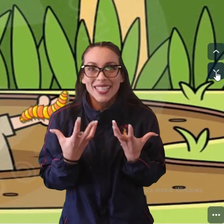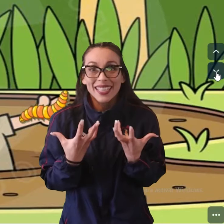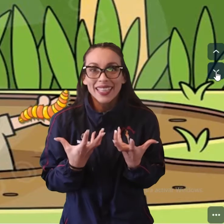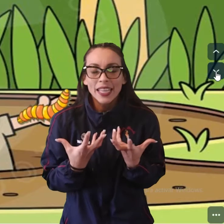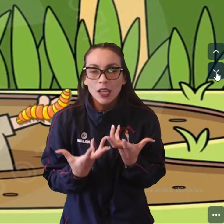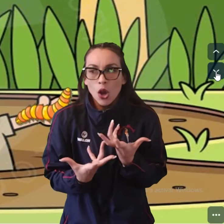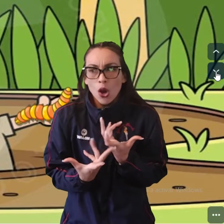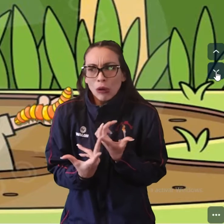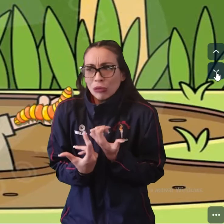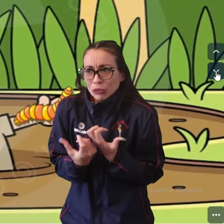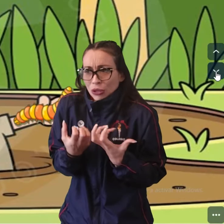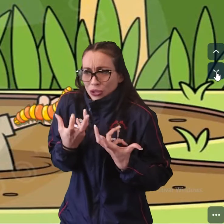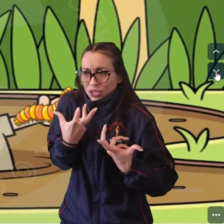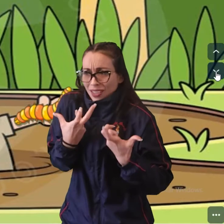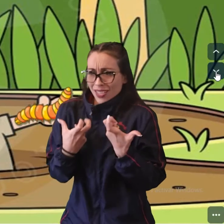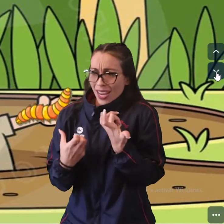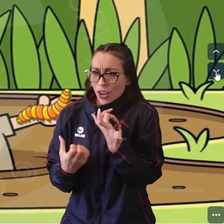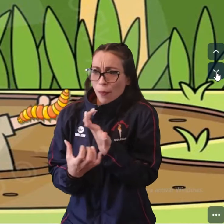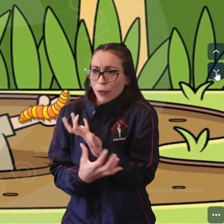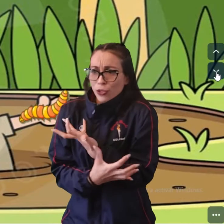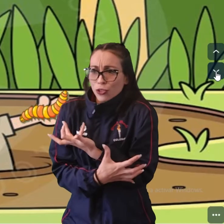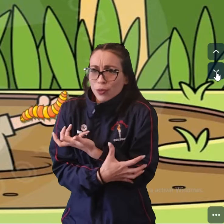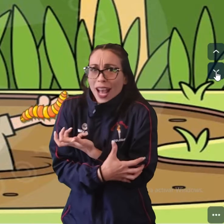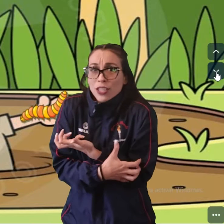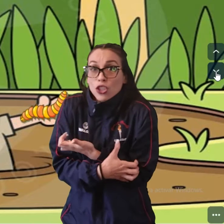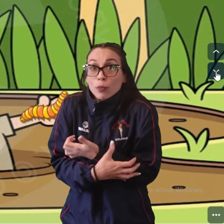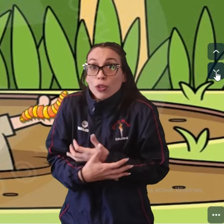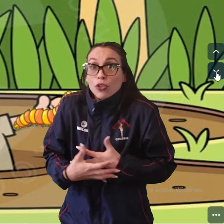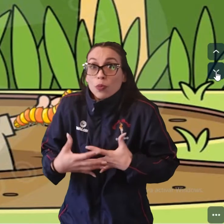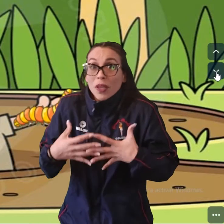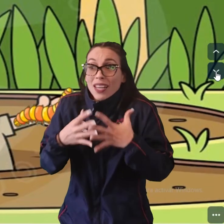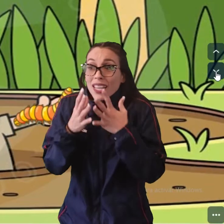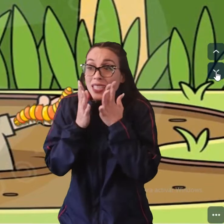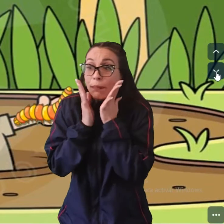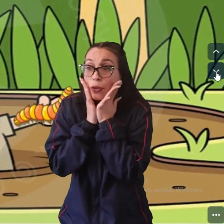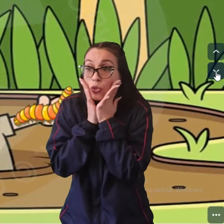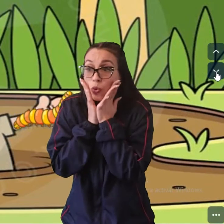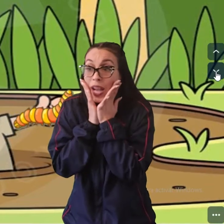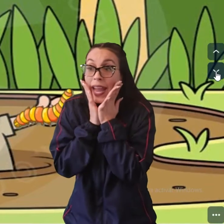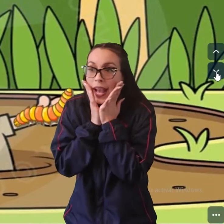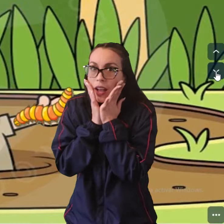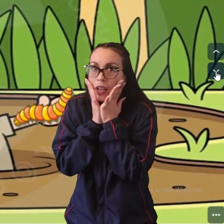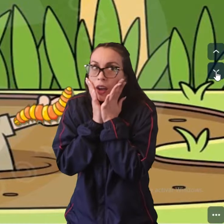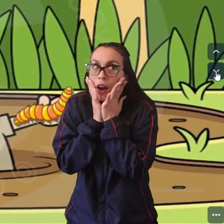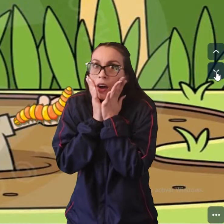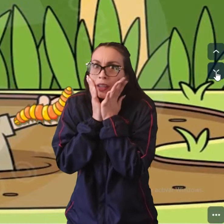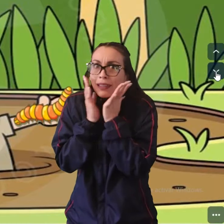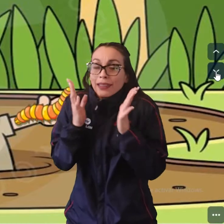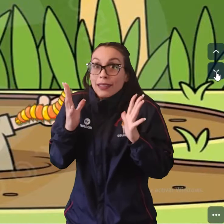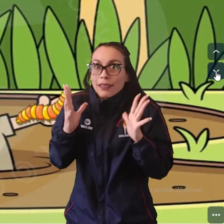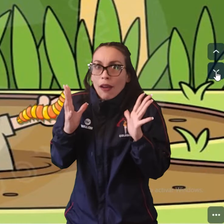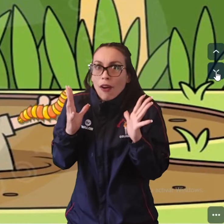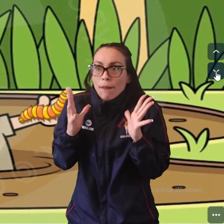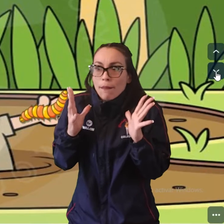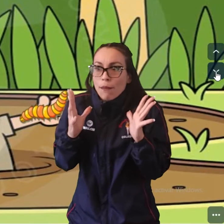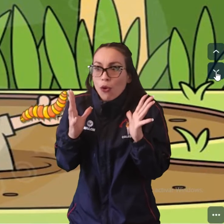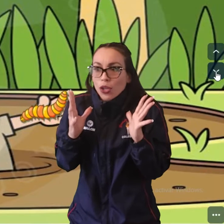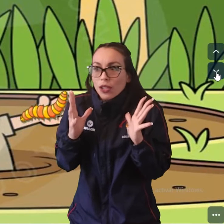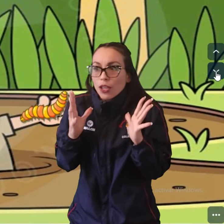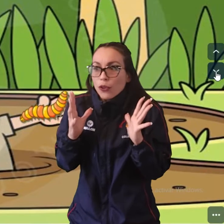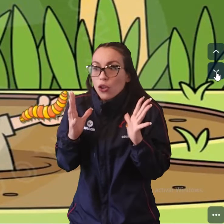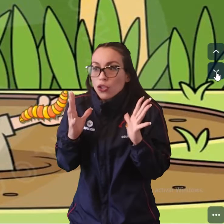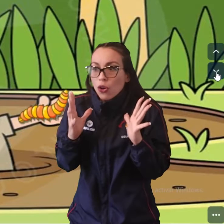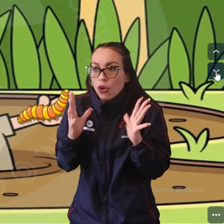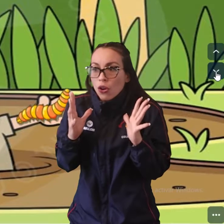comenzó a sentir un cosquilleo por sus brazos, por sus piernas y por su cara. Él estaba